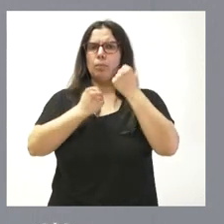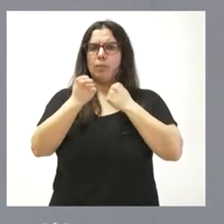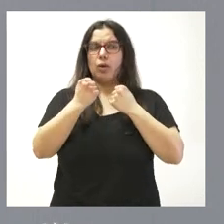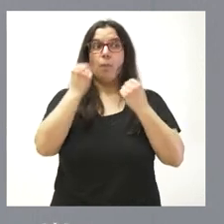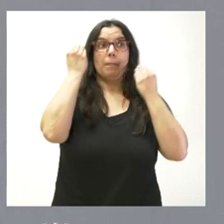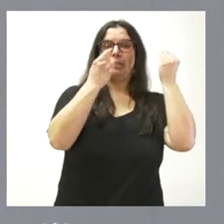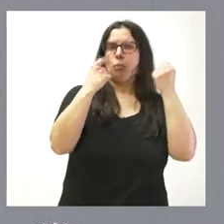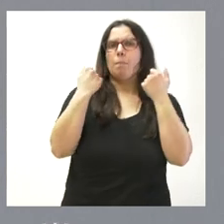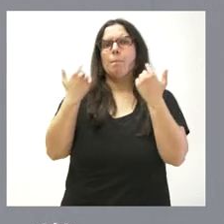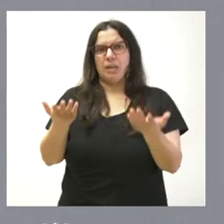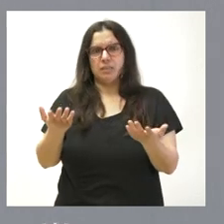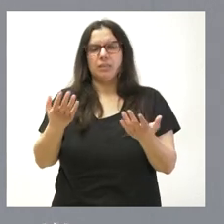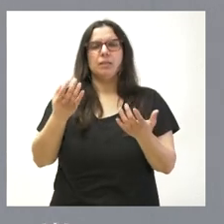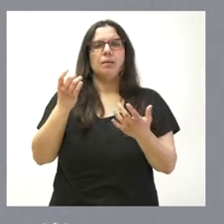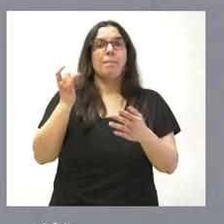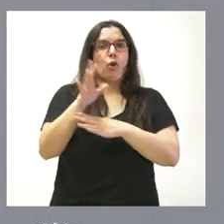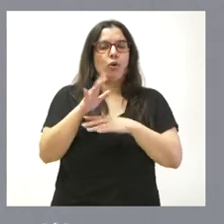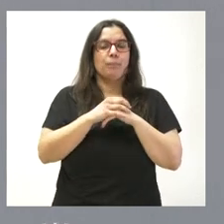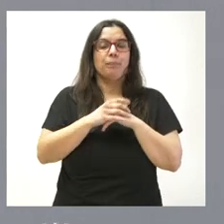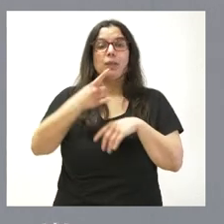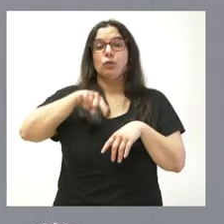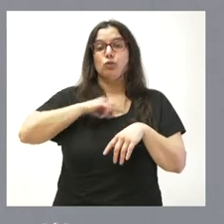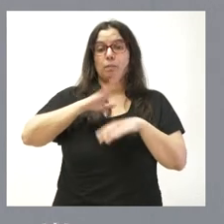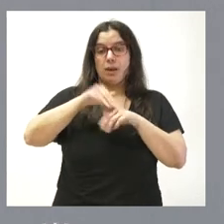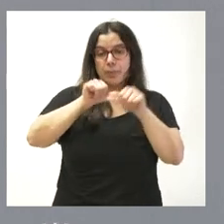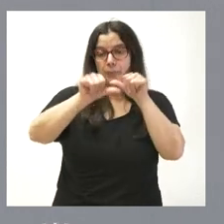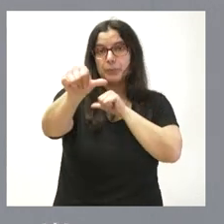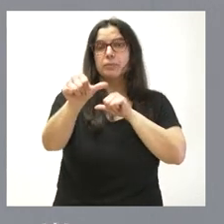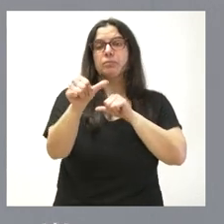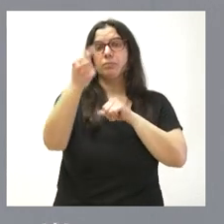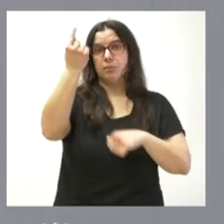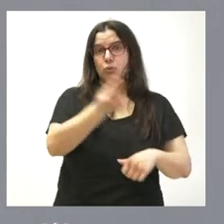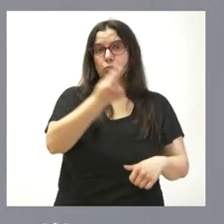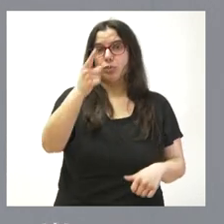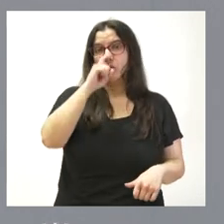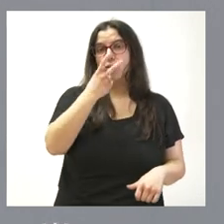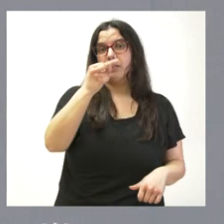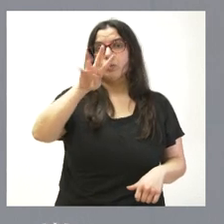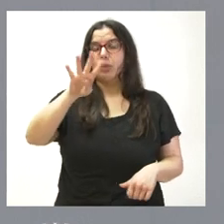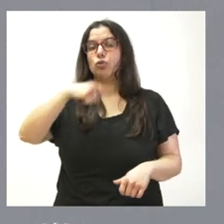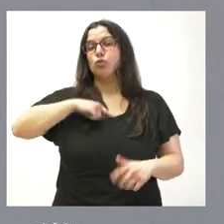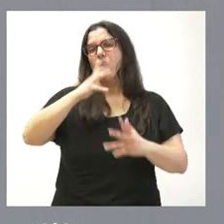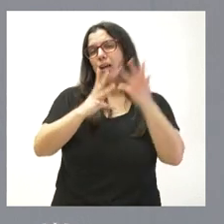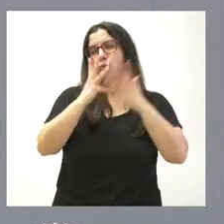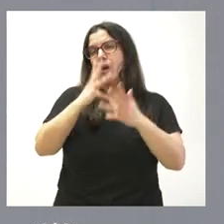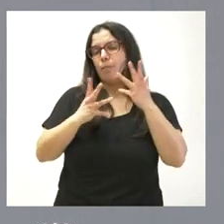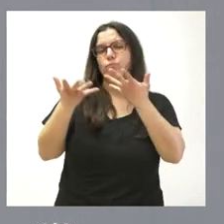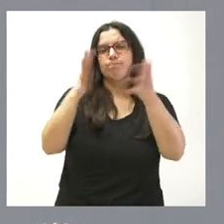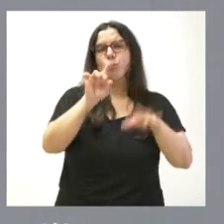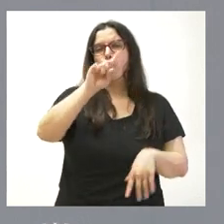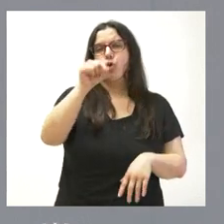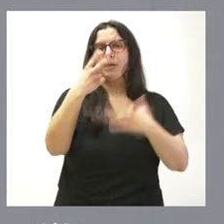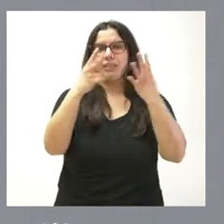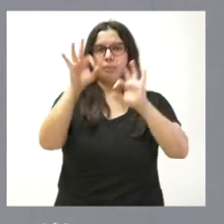previsiones nosotros hacemos una previsión para el próximo eh presupuesto para este año 2024 del 1,7 por. hay que